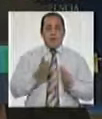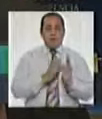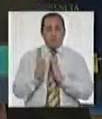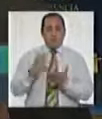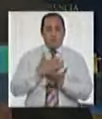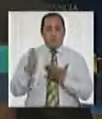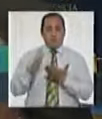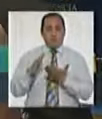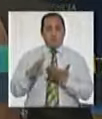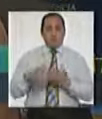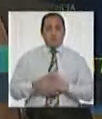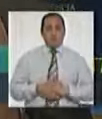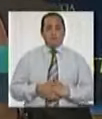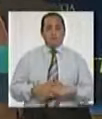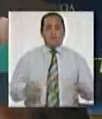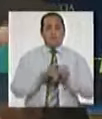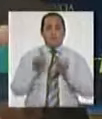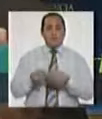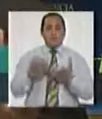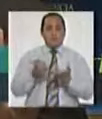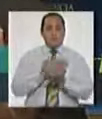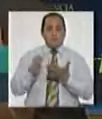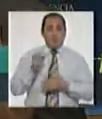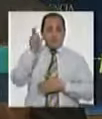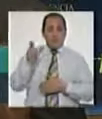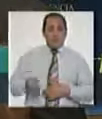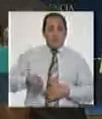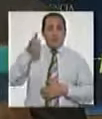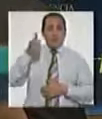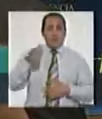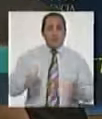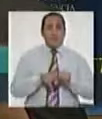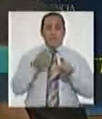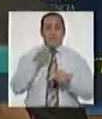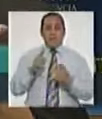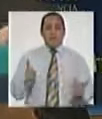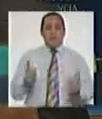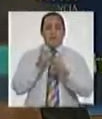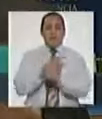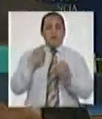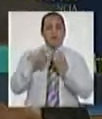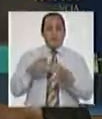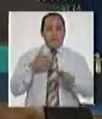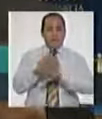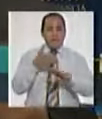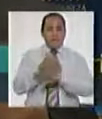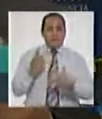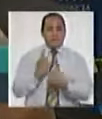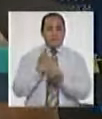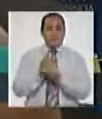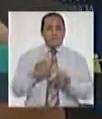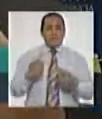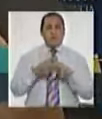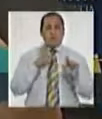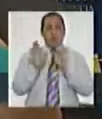revocatoria y se revoca una autoridad, sean reemplazados por los accesitarios, pero